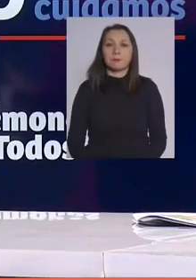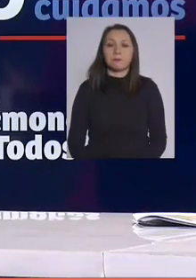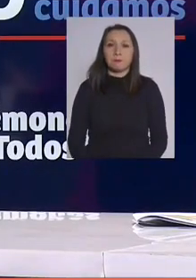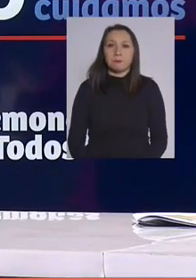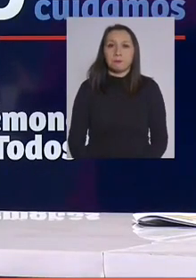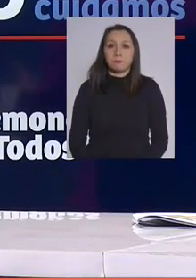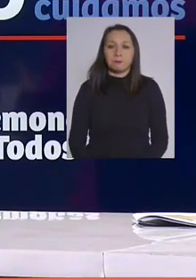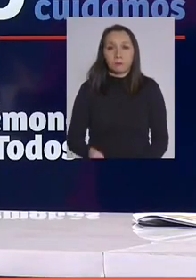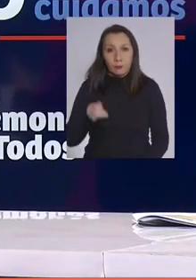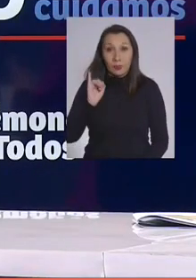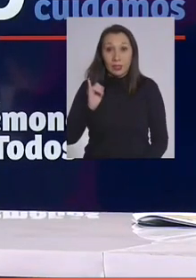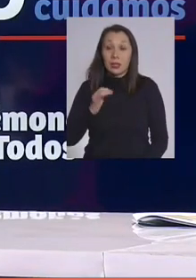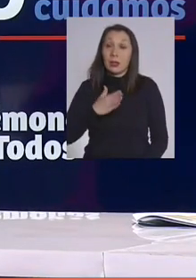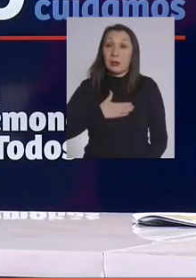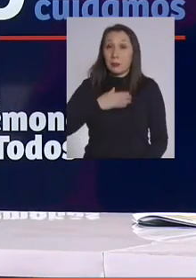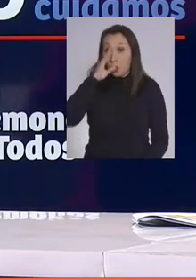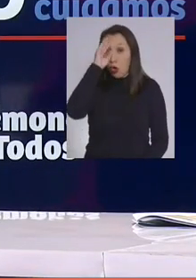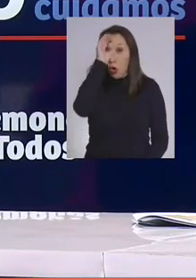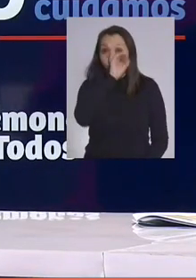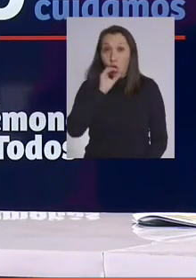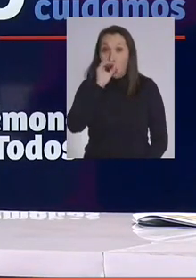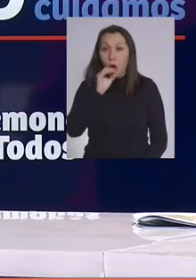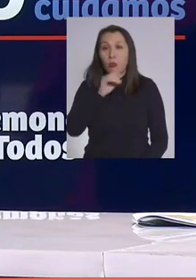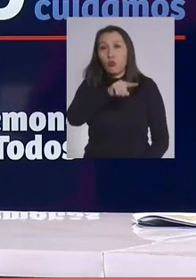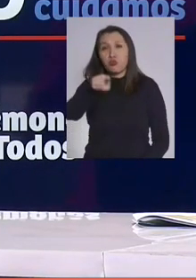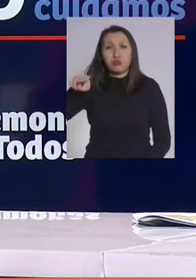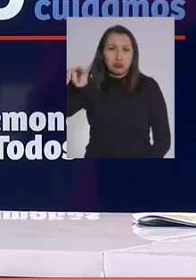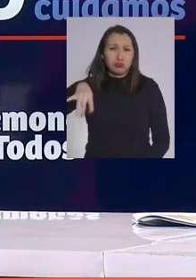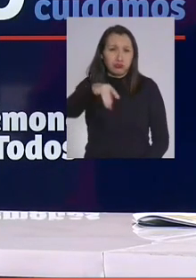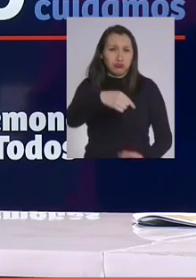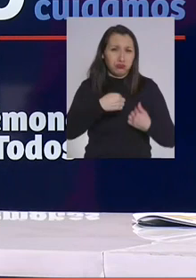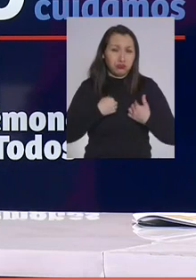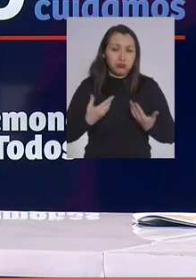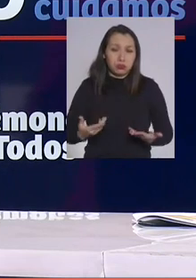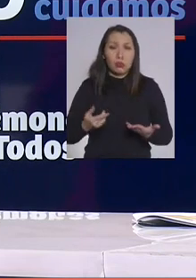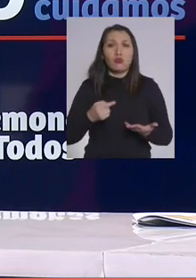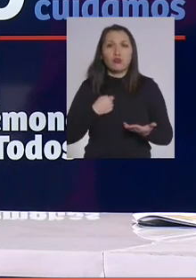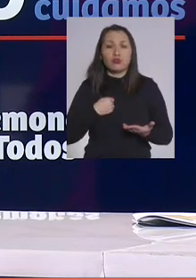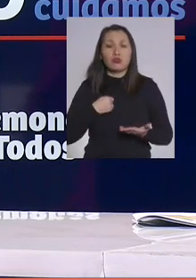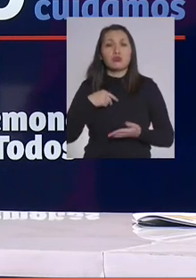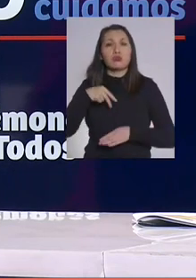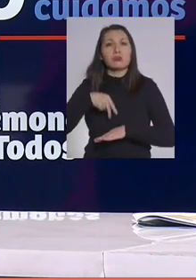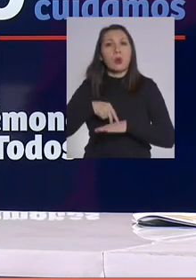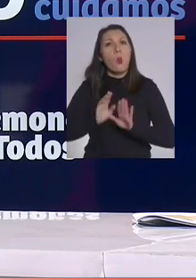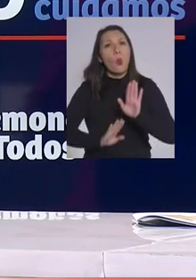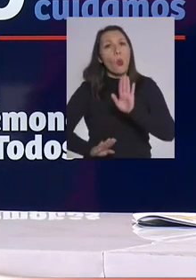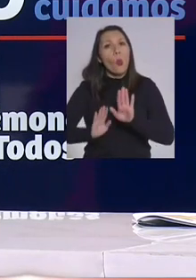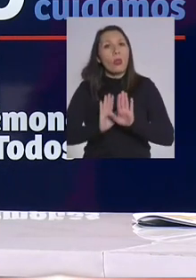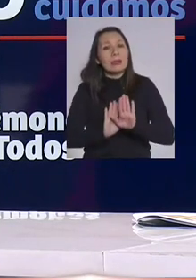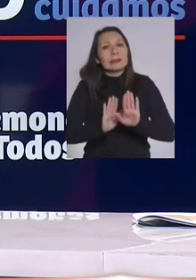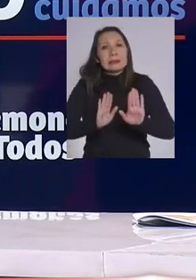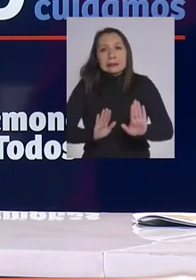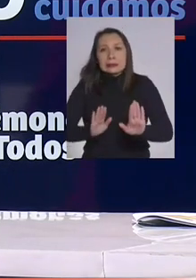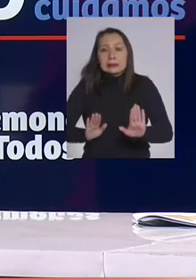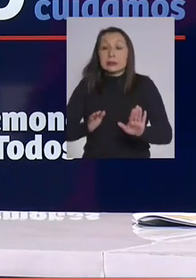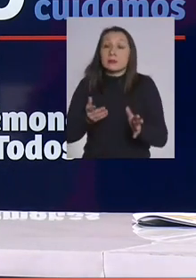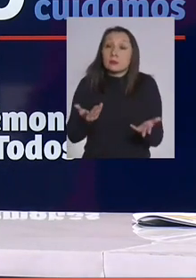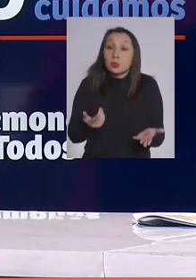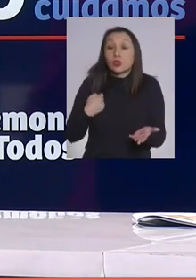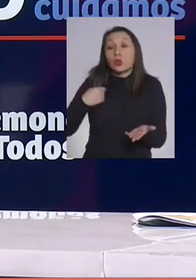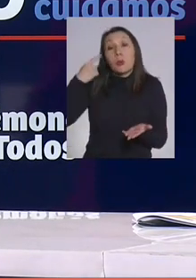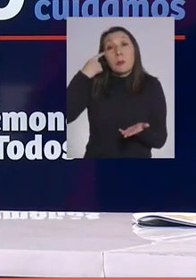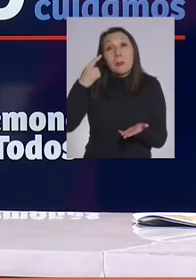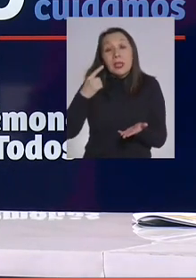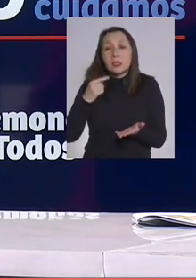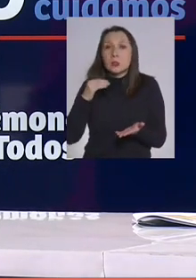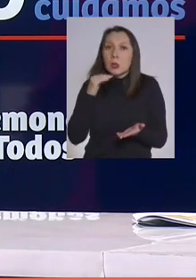en mi opinión al respecto es conocida yo tengo una postura más cauta yo efectivamente considero